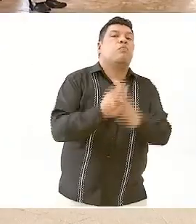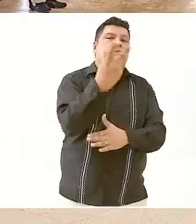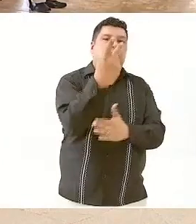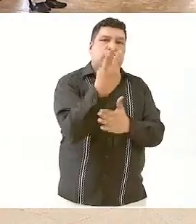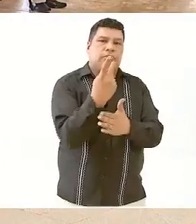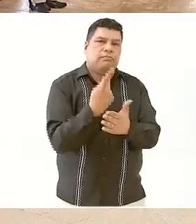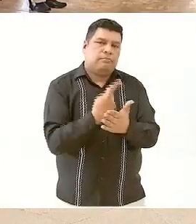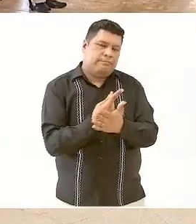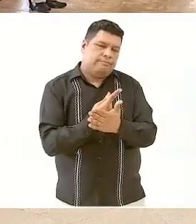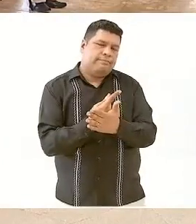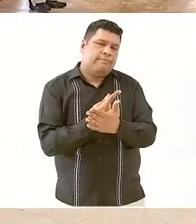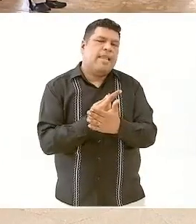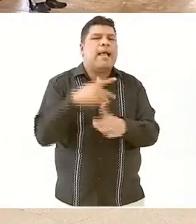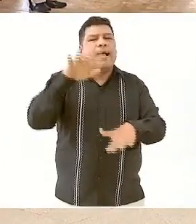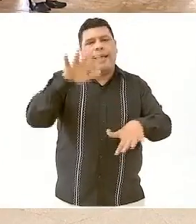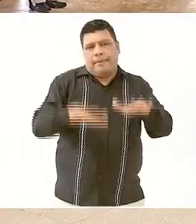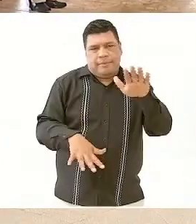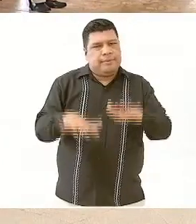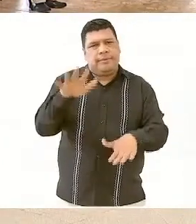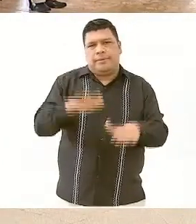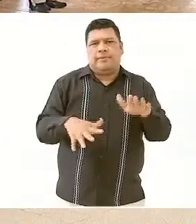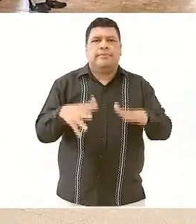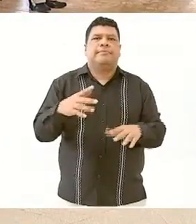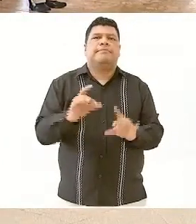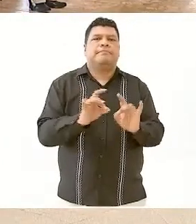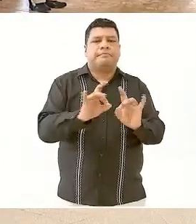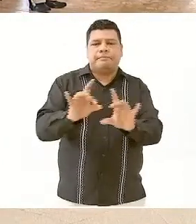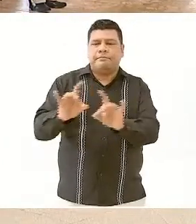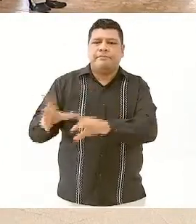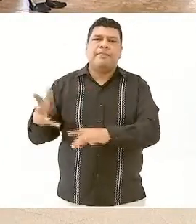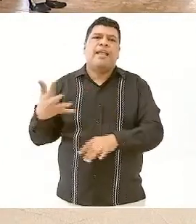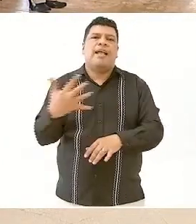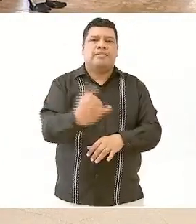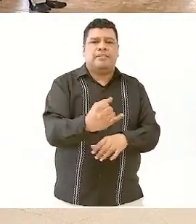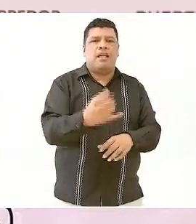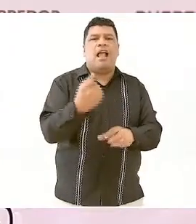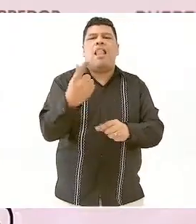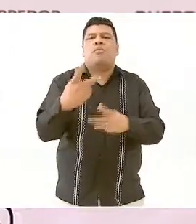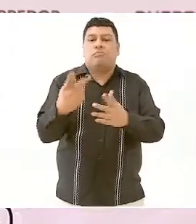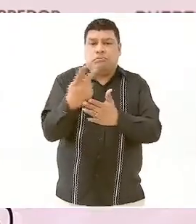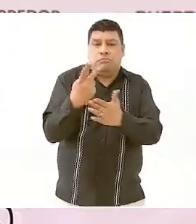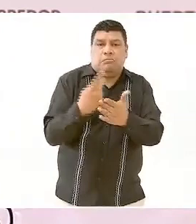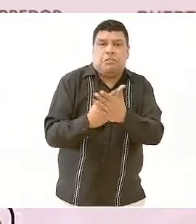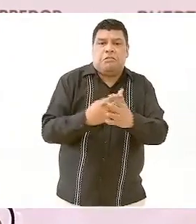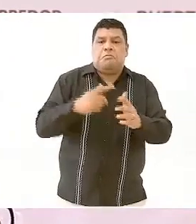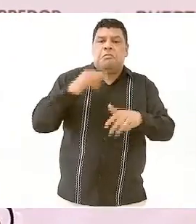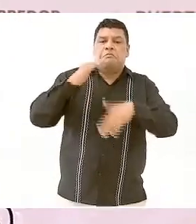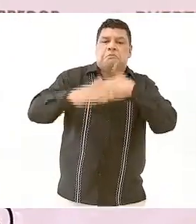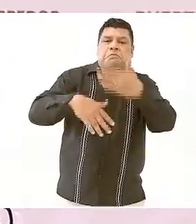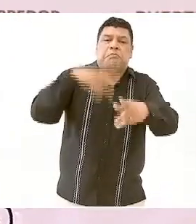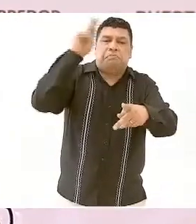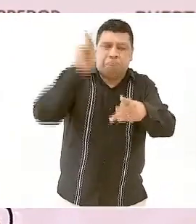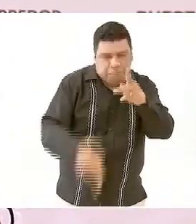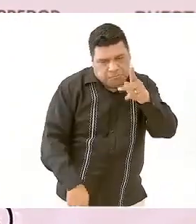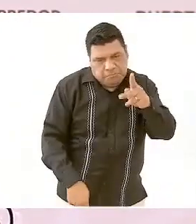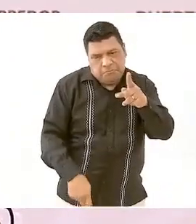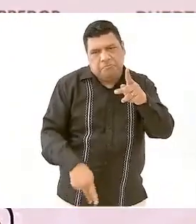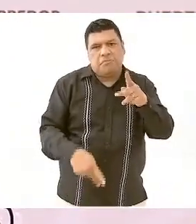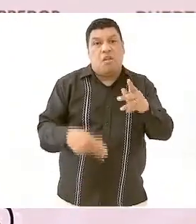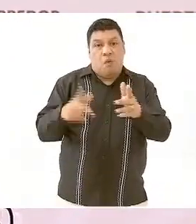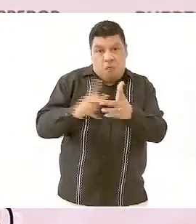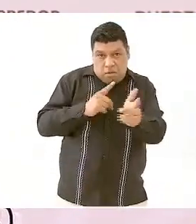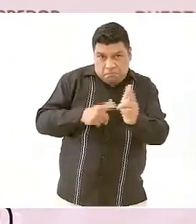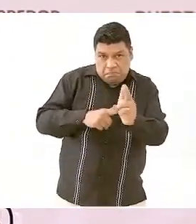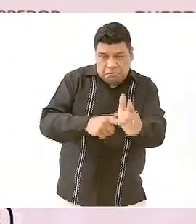se abandonan proyectos que se dejan en proceso, no hay continuidad.